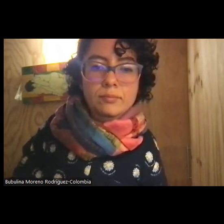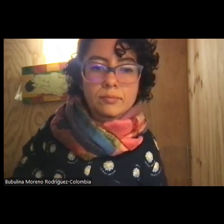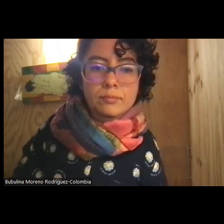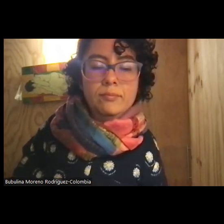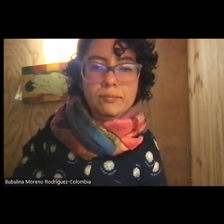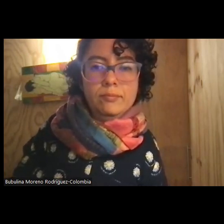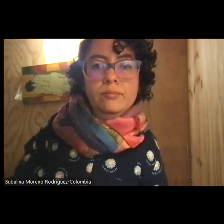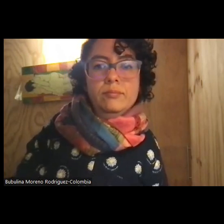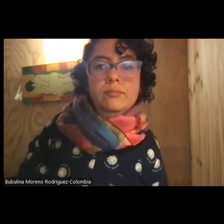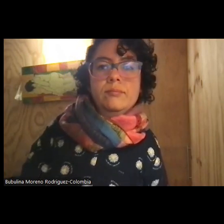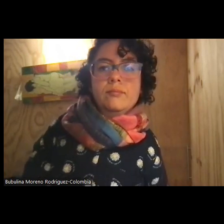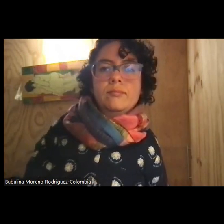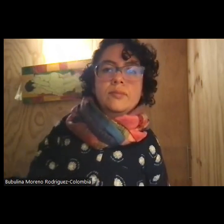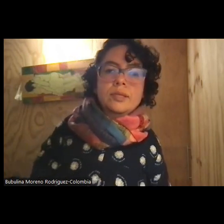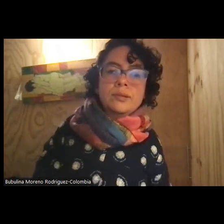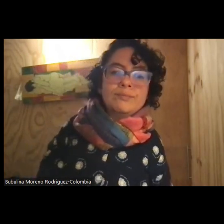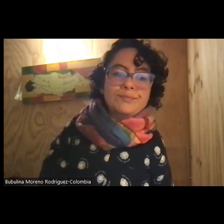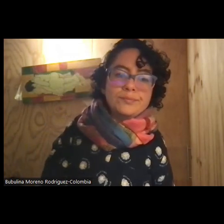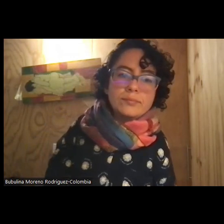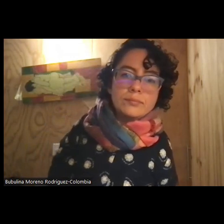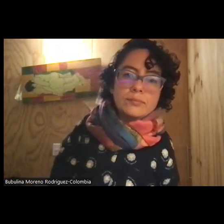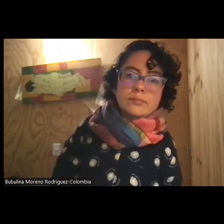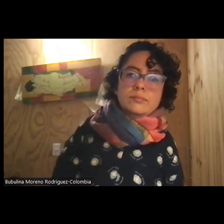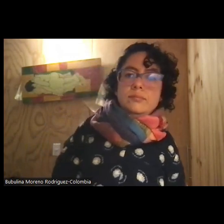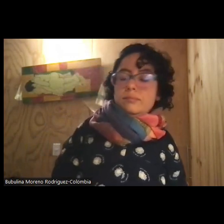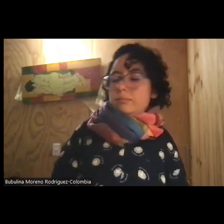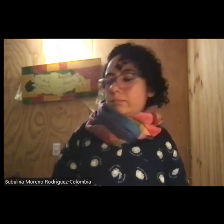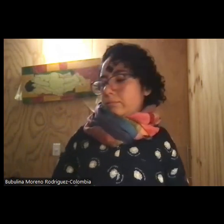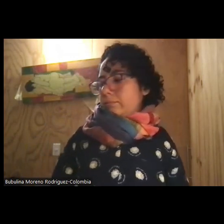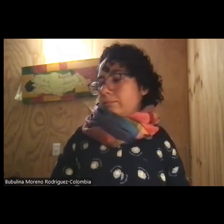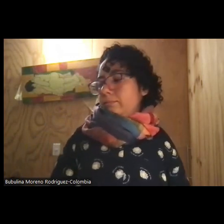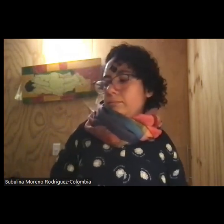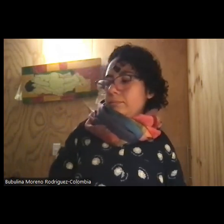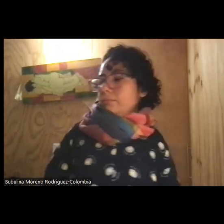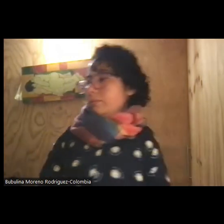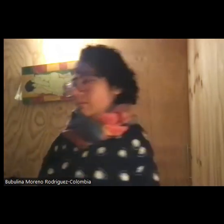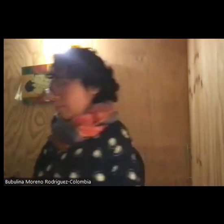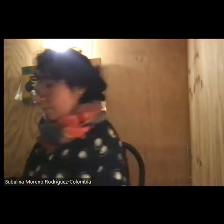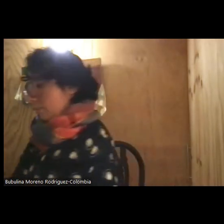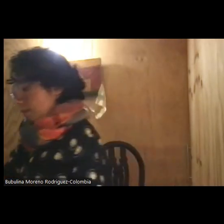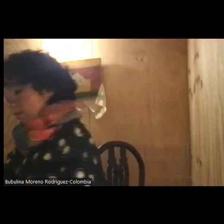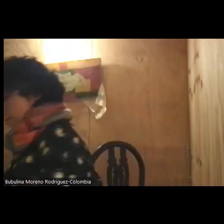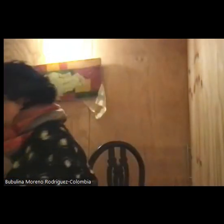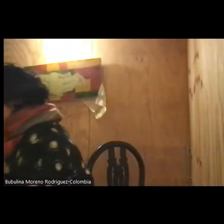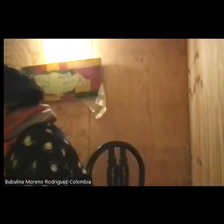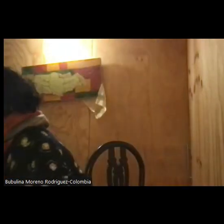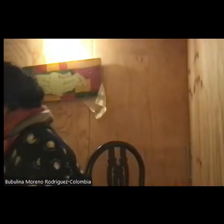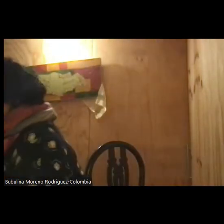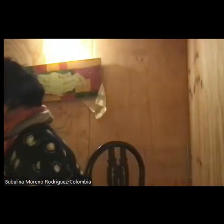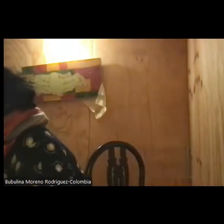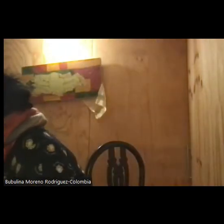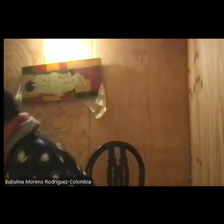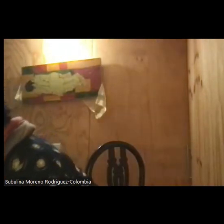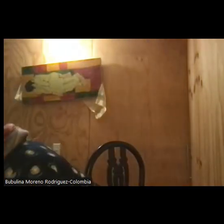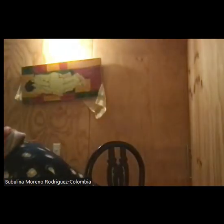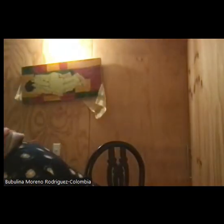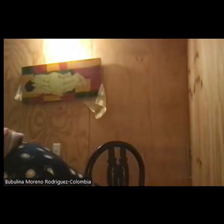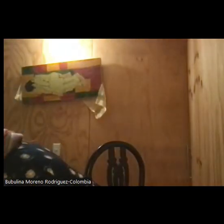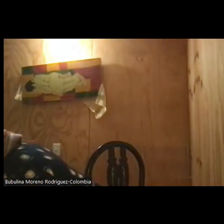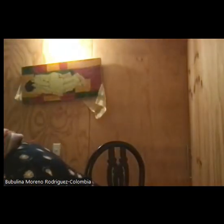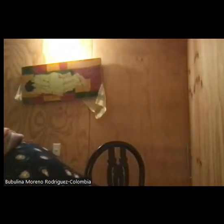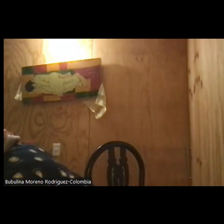comunitario es cuidado comunitario se ve reflejado en el caso del suroccidente